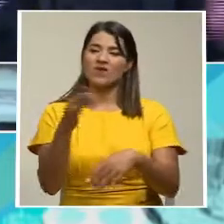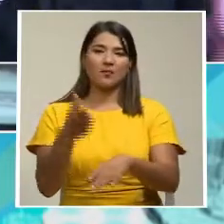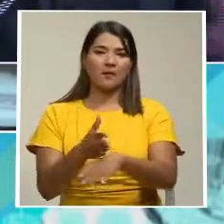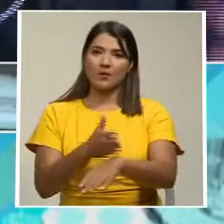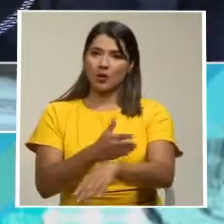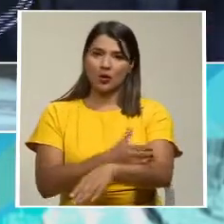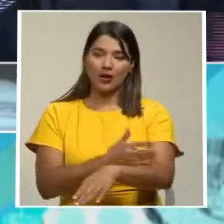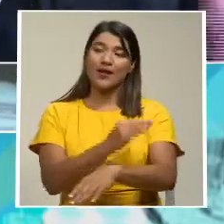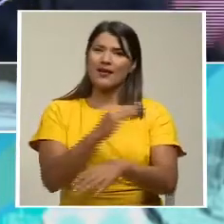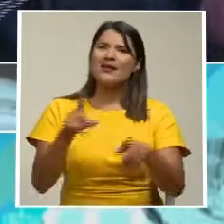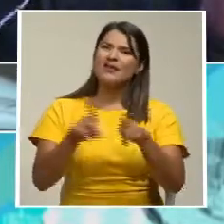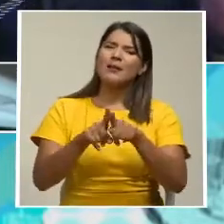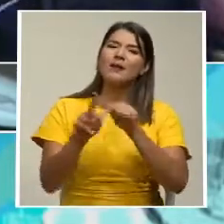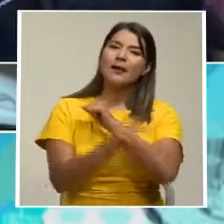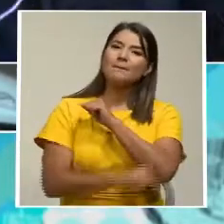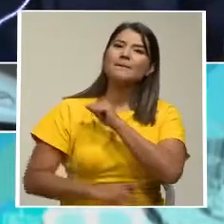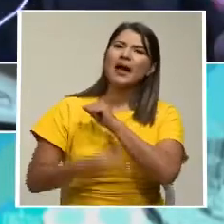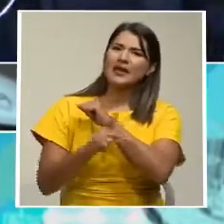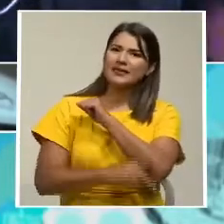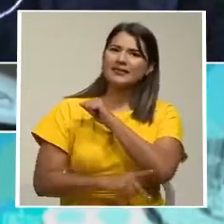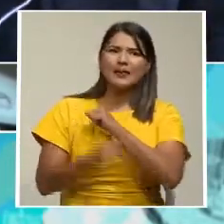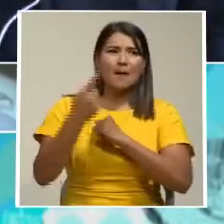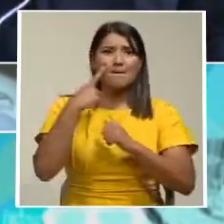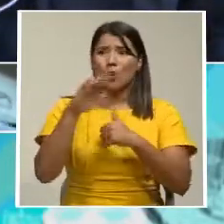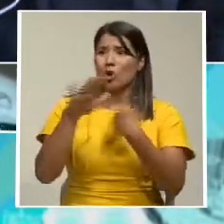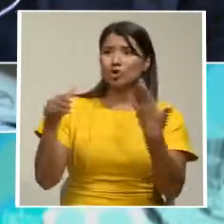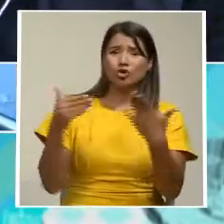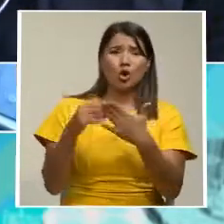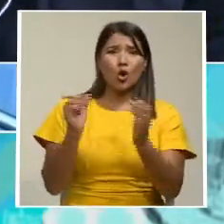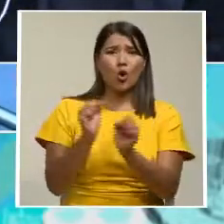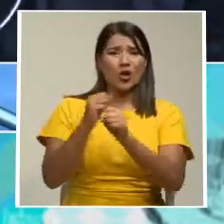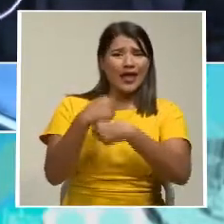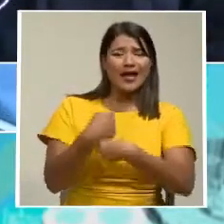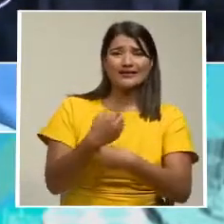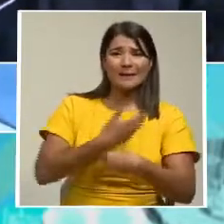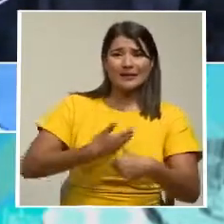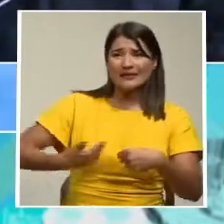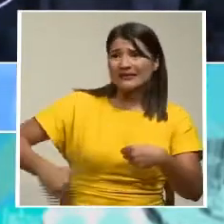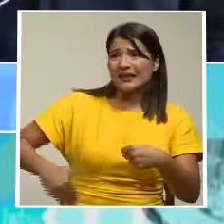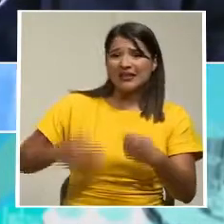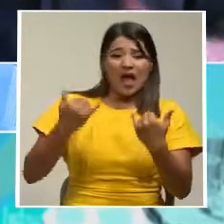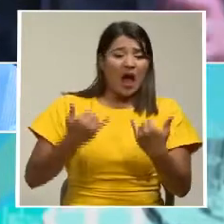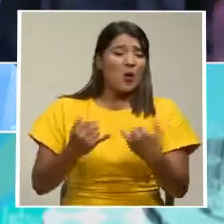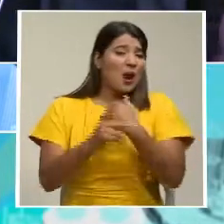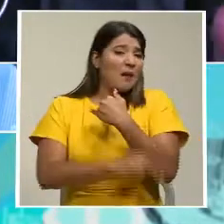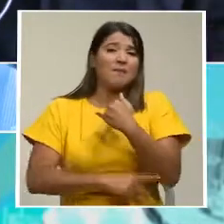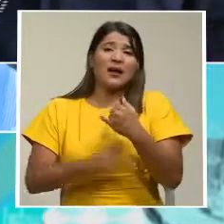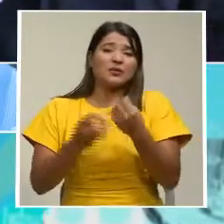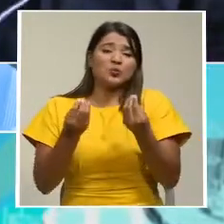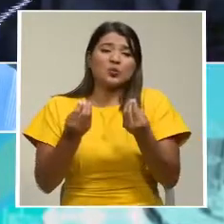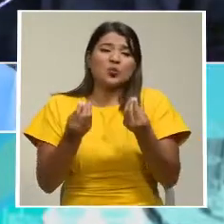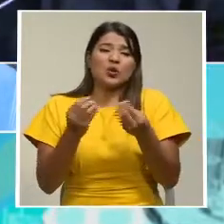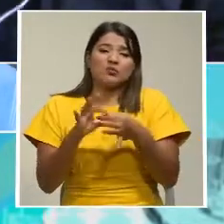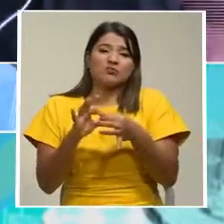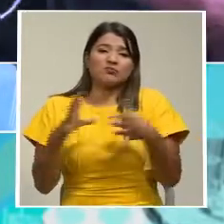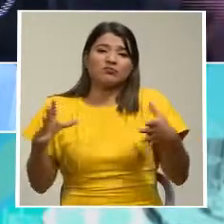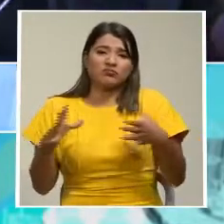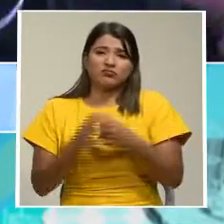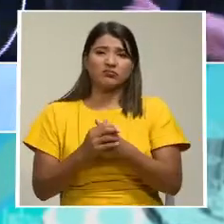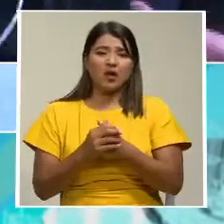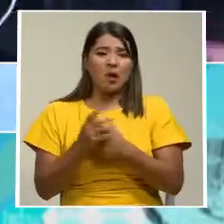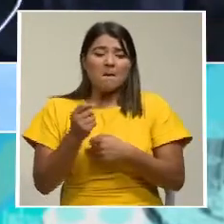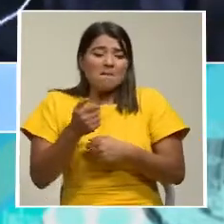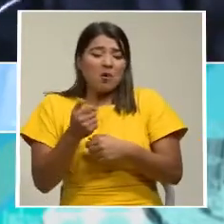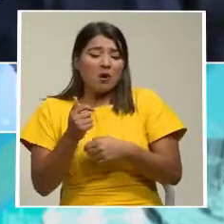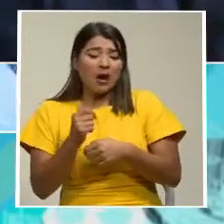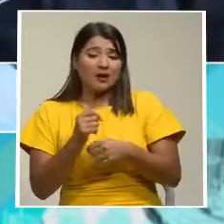Y además, claro, el país está, por todas estas cosas que ha hecho Ortega, bastante aislado. Hay muy poca inversión, no hay seguridad